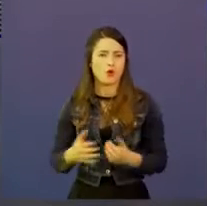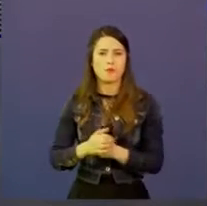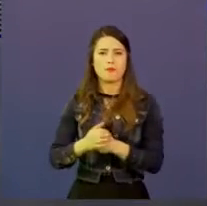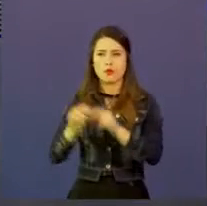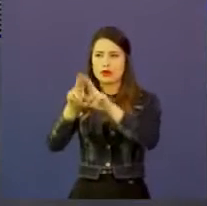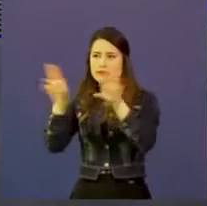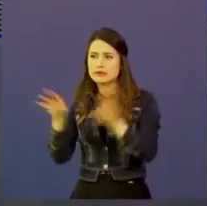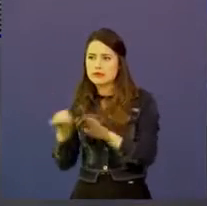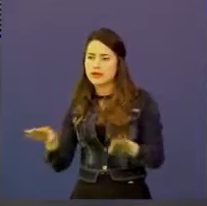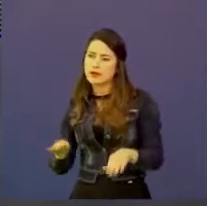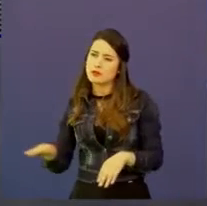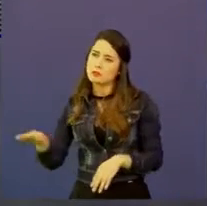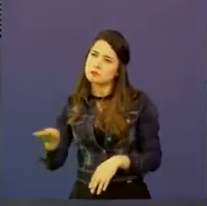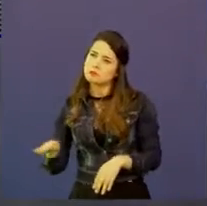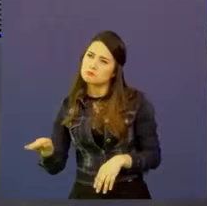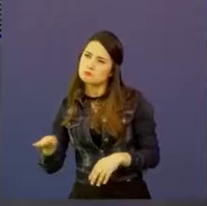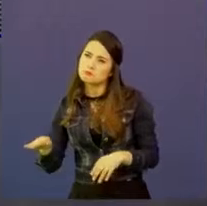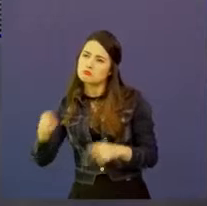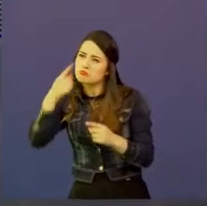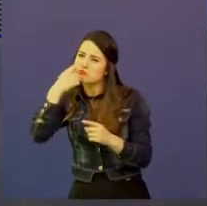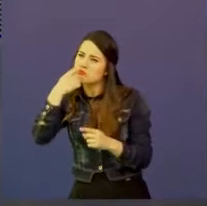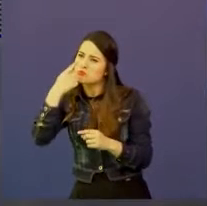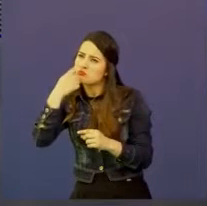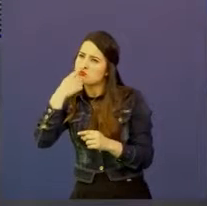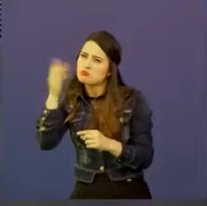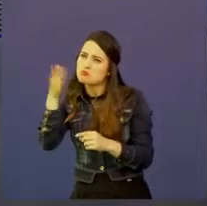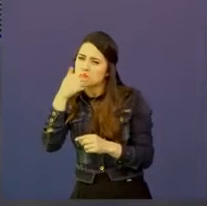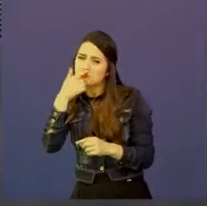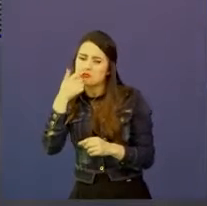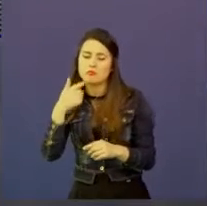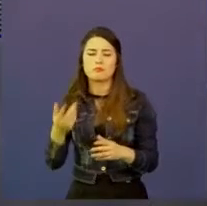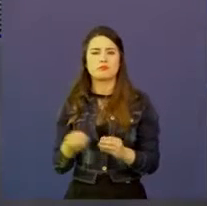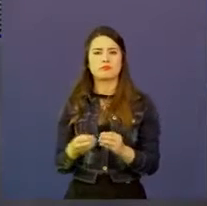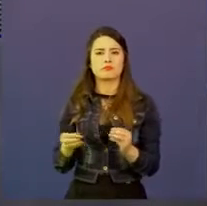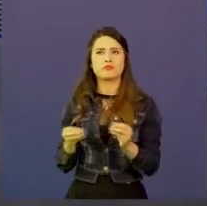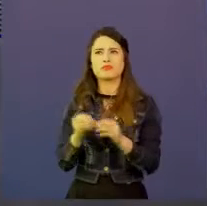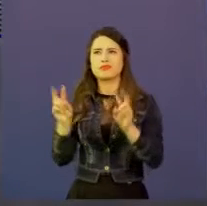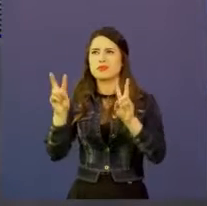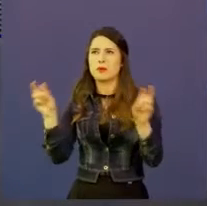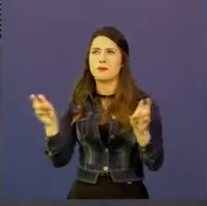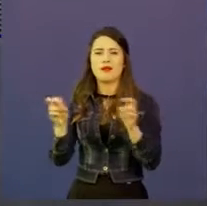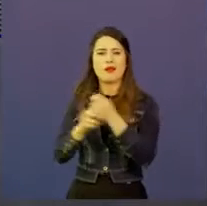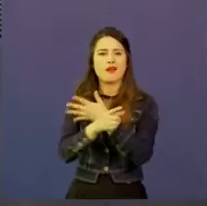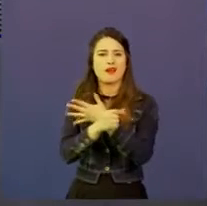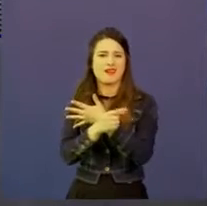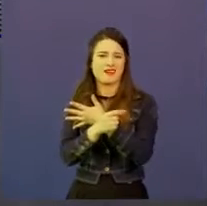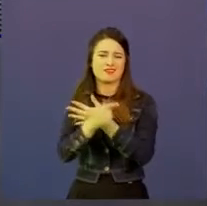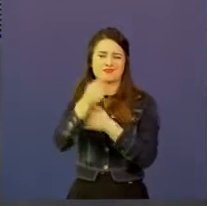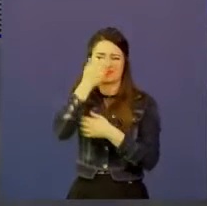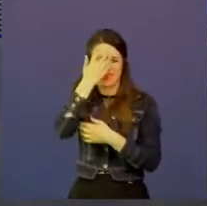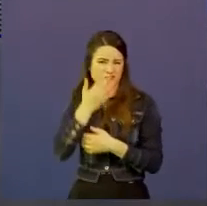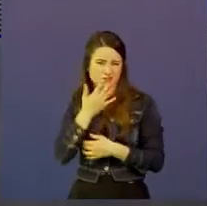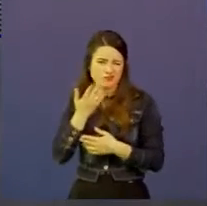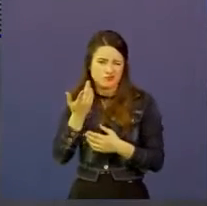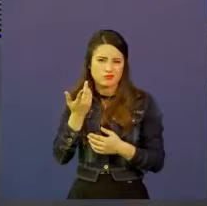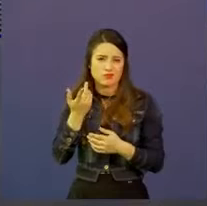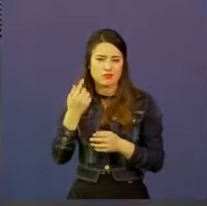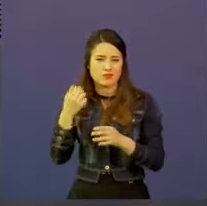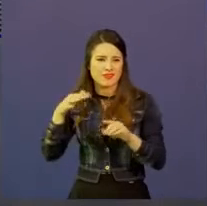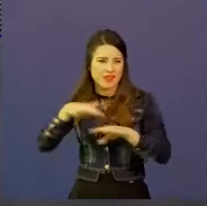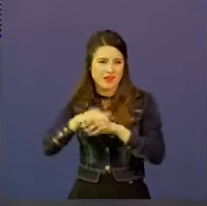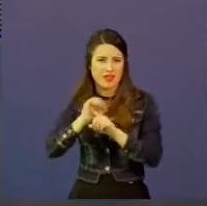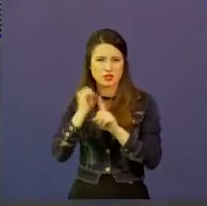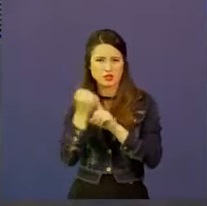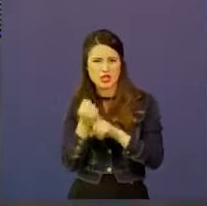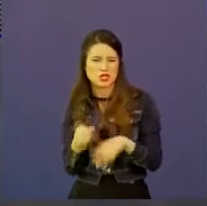internet, también cómo podemos promover procesos de emprendimiento, uso de redes sociales. Entonces, creo que hemos tratado de hacer un